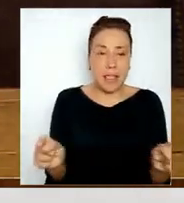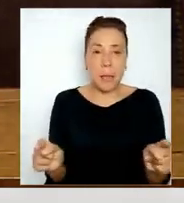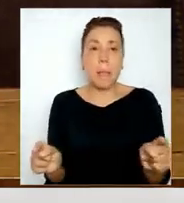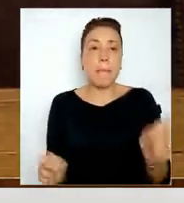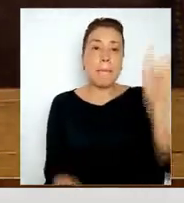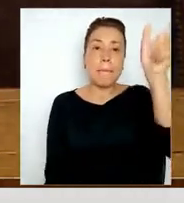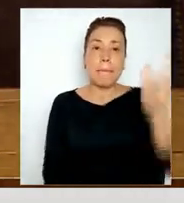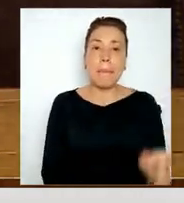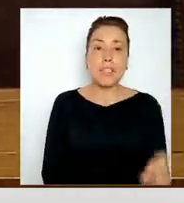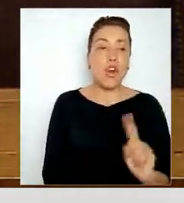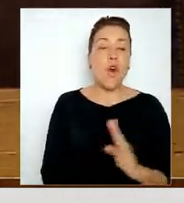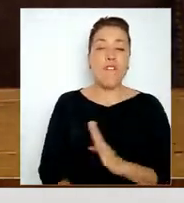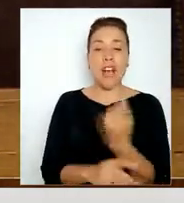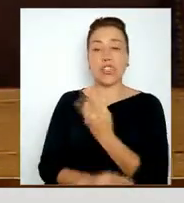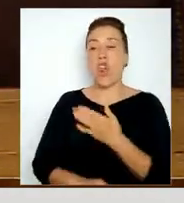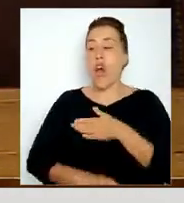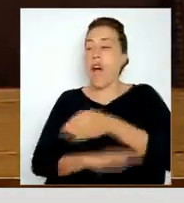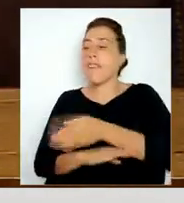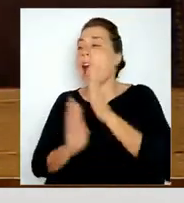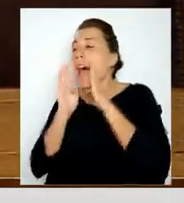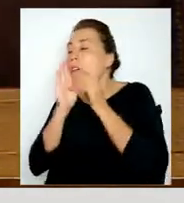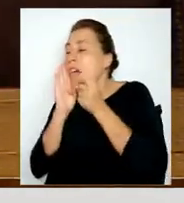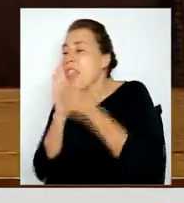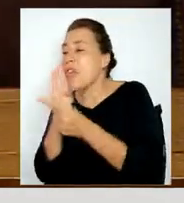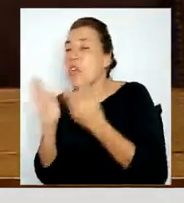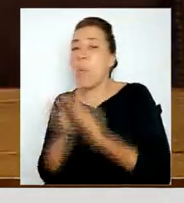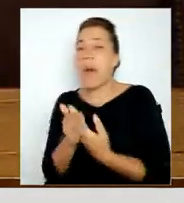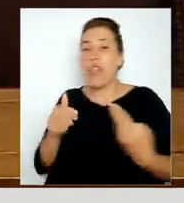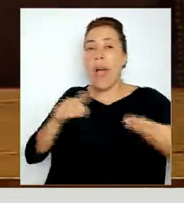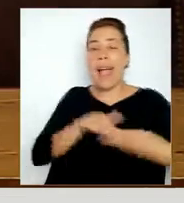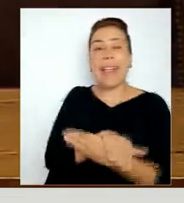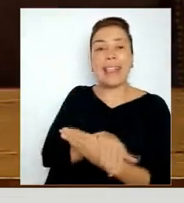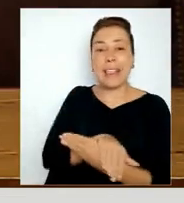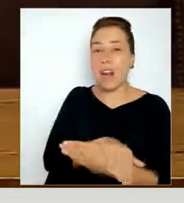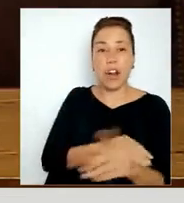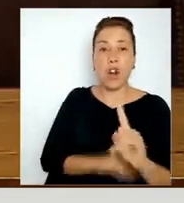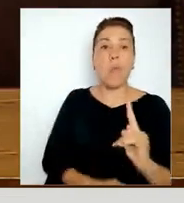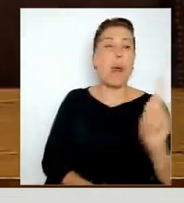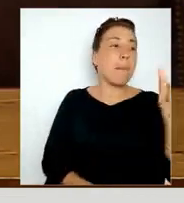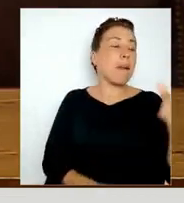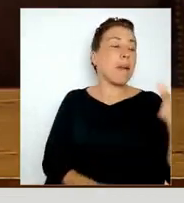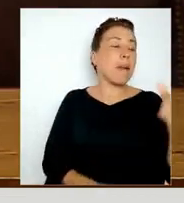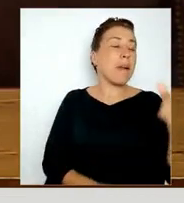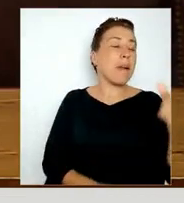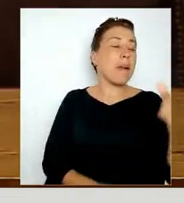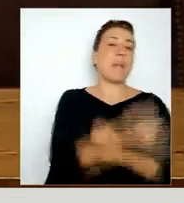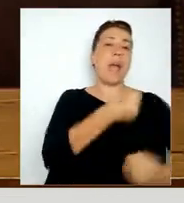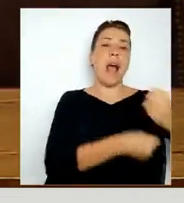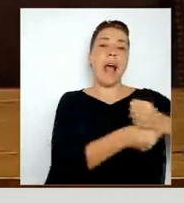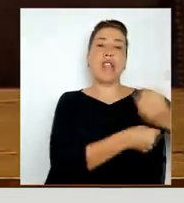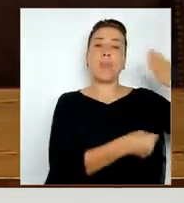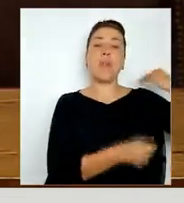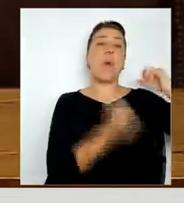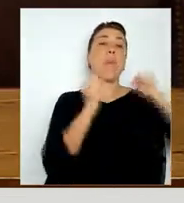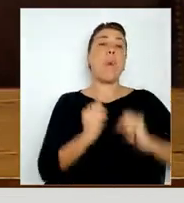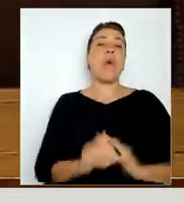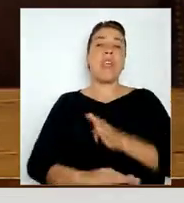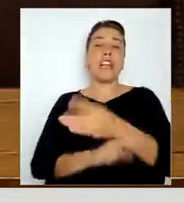autodenuncian en el período que entraron necesariamente alguien que entró en diciembre el año pasado se puede